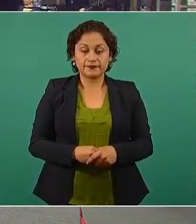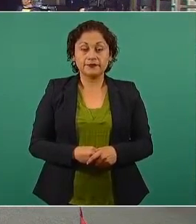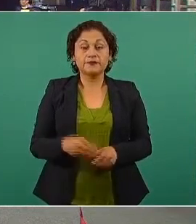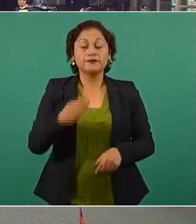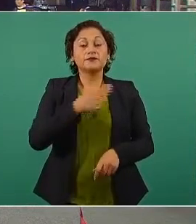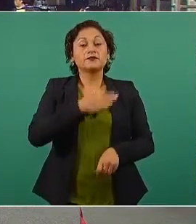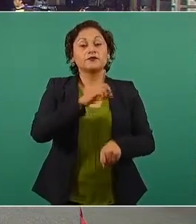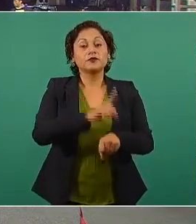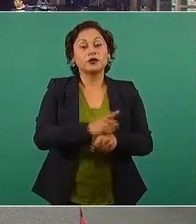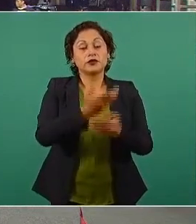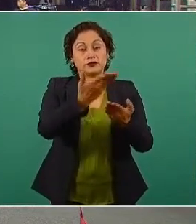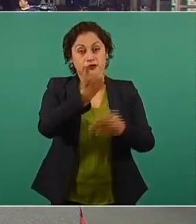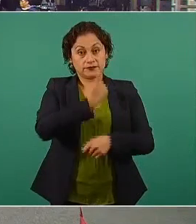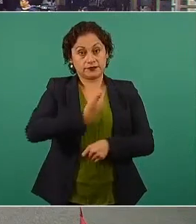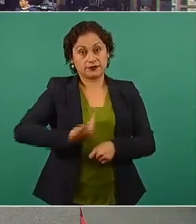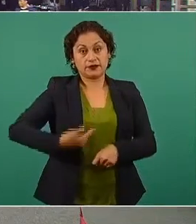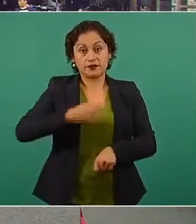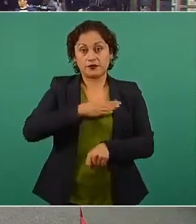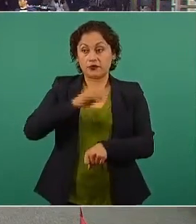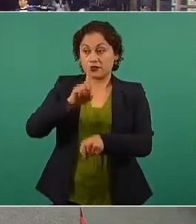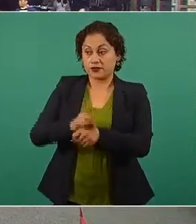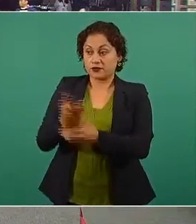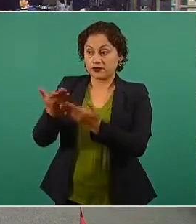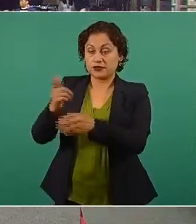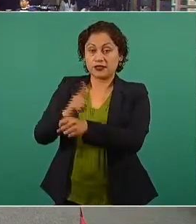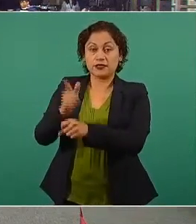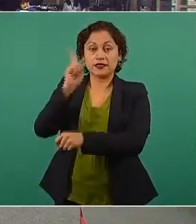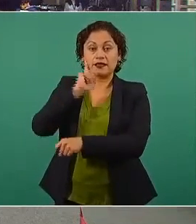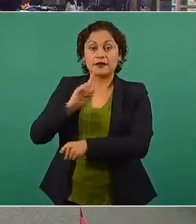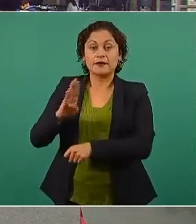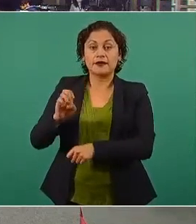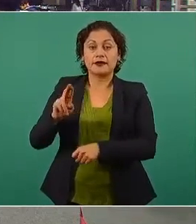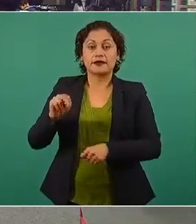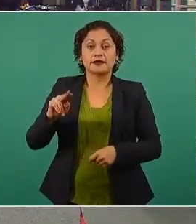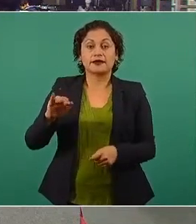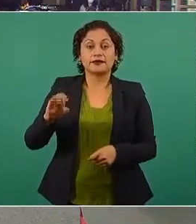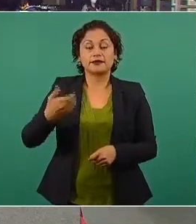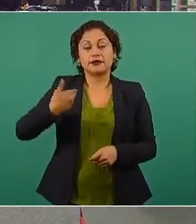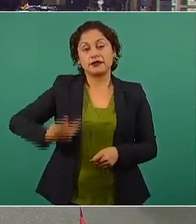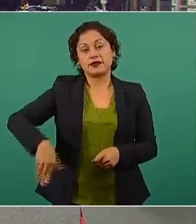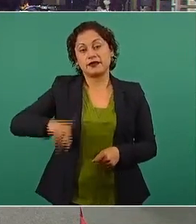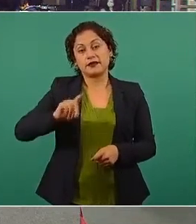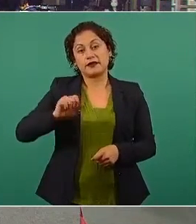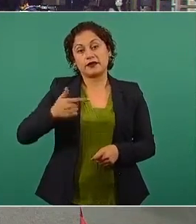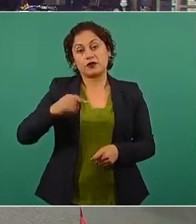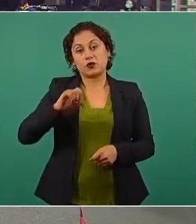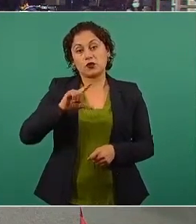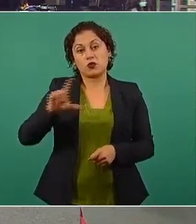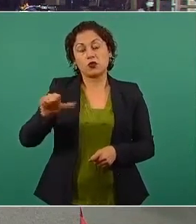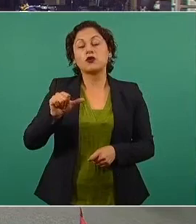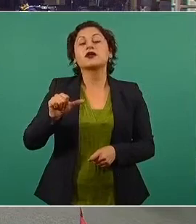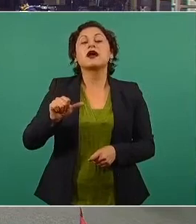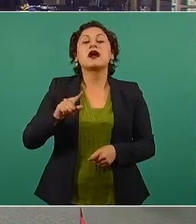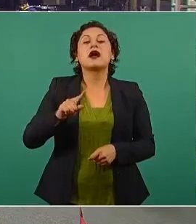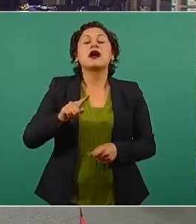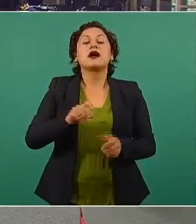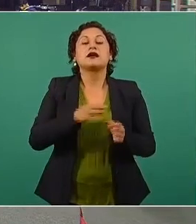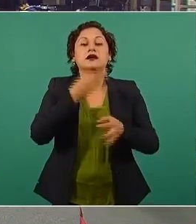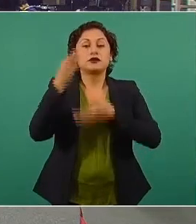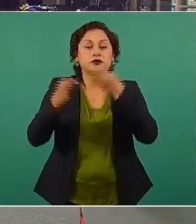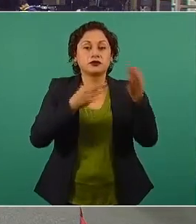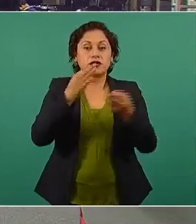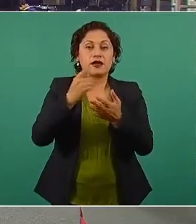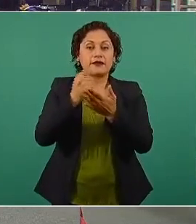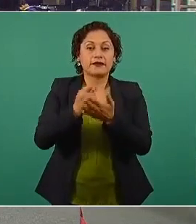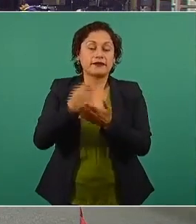Buenos días, señor presidente. Buenos días, licenciada Berenice. Mi nombre es Diego Elías Cedillo, de Tabasco Hoy, Campeche Hoy, Quintana Roo y Diario